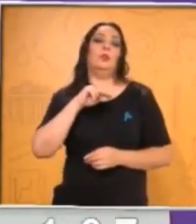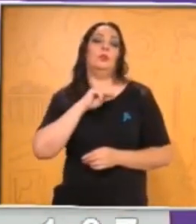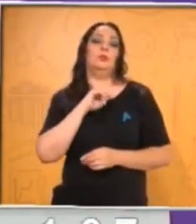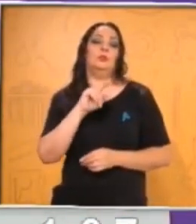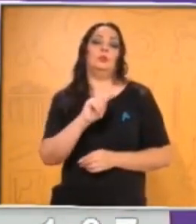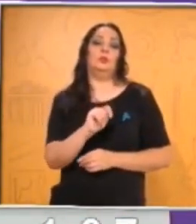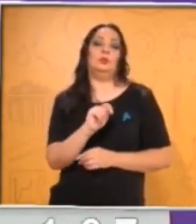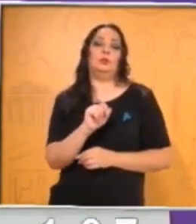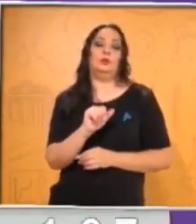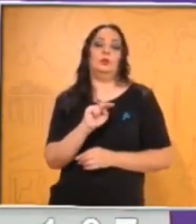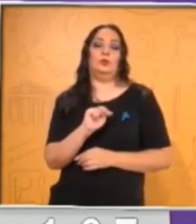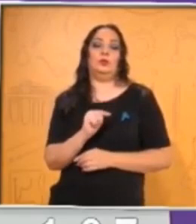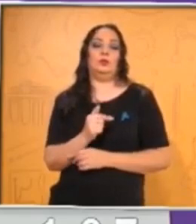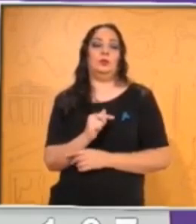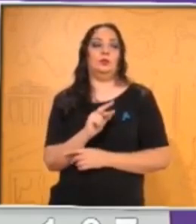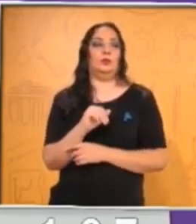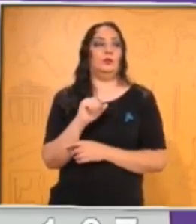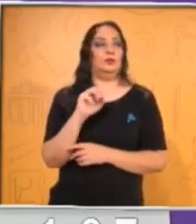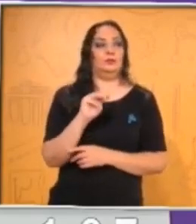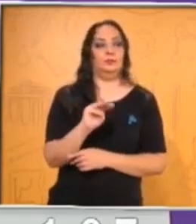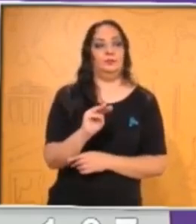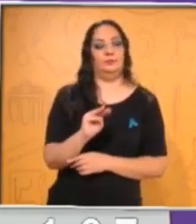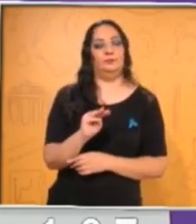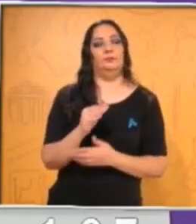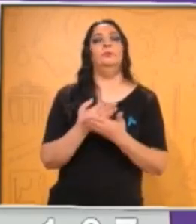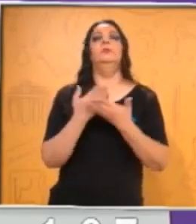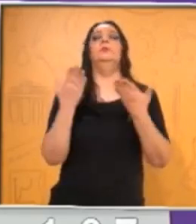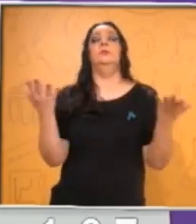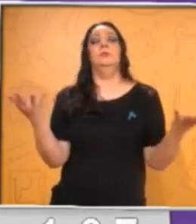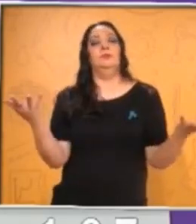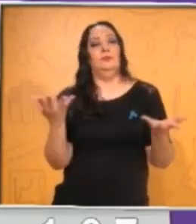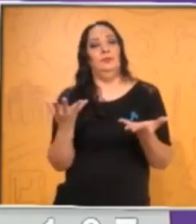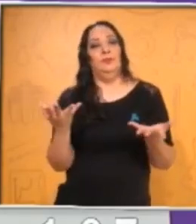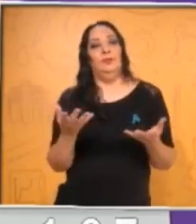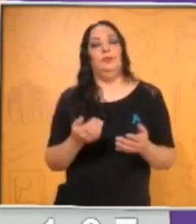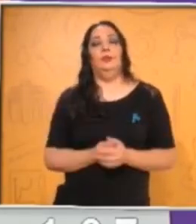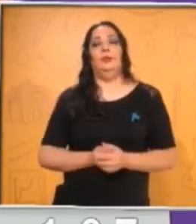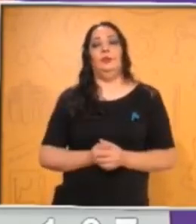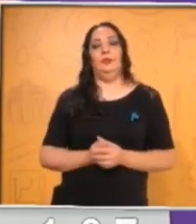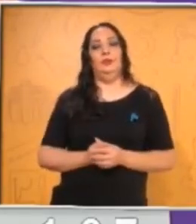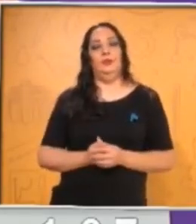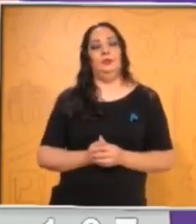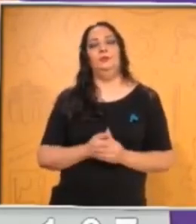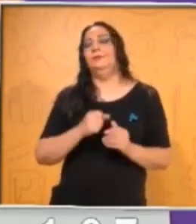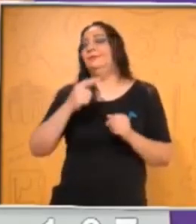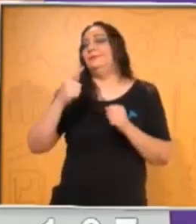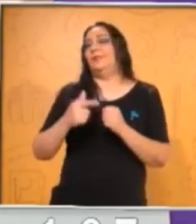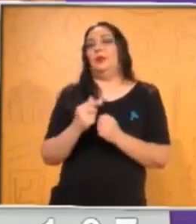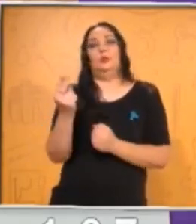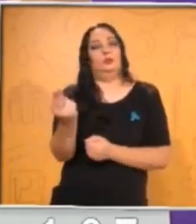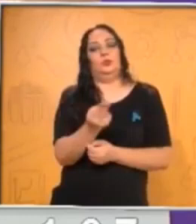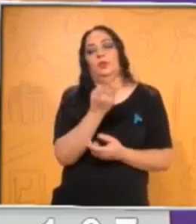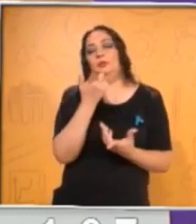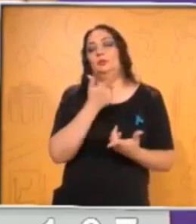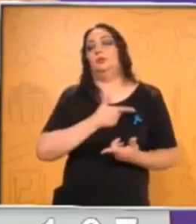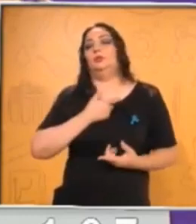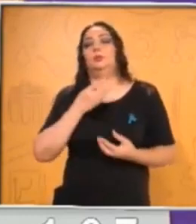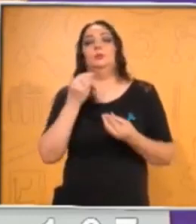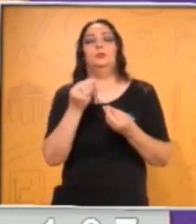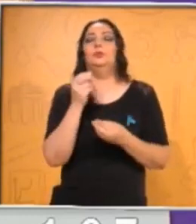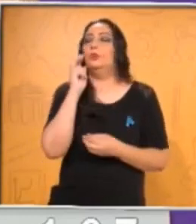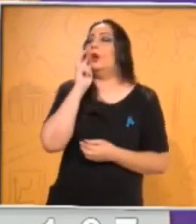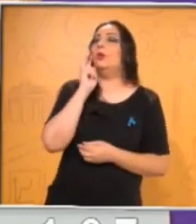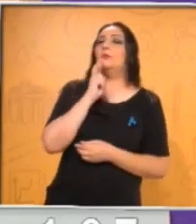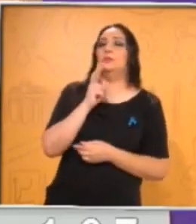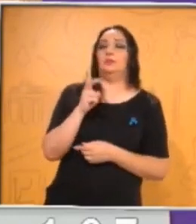tangram. ¿Qué vamos a pasar ahora, maestra? ¿Qué vamos a hacer con este tangram? Vamos a realizar algo que les gusta un montón a los niños, porque yo los he